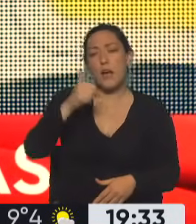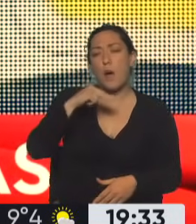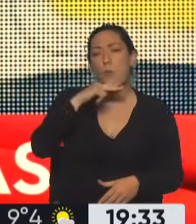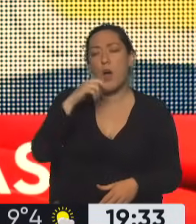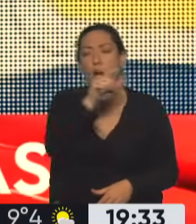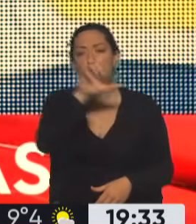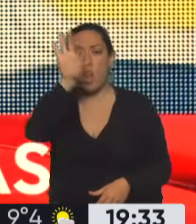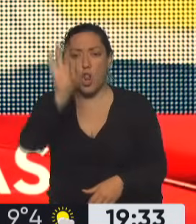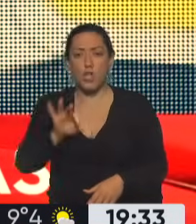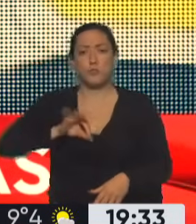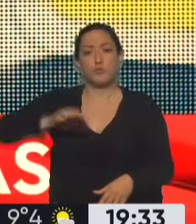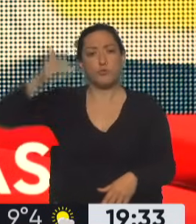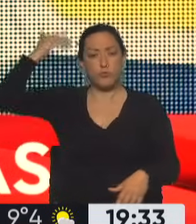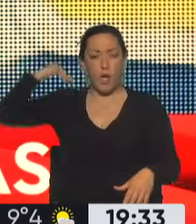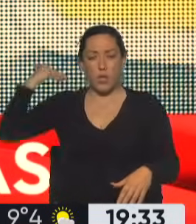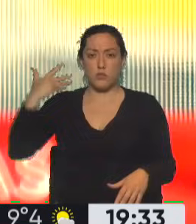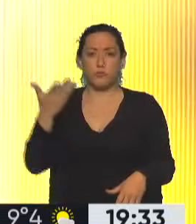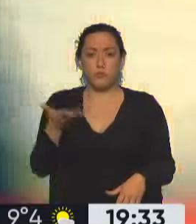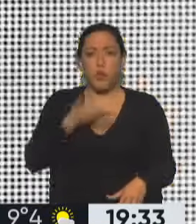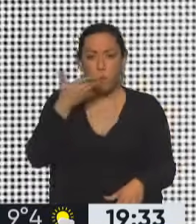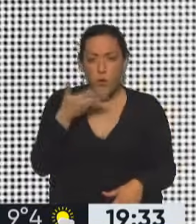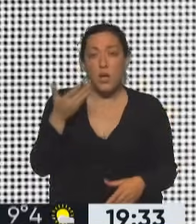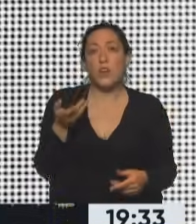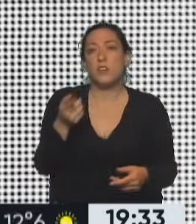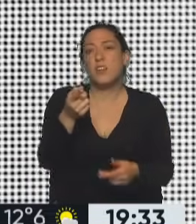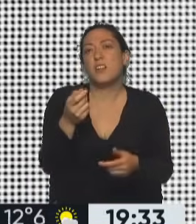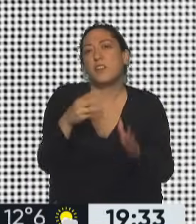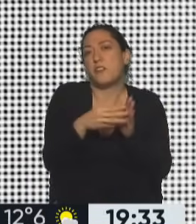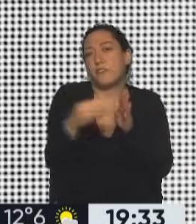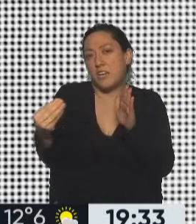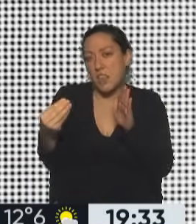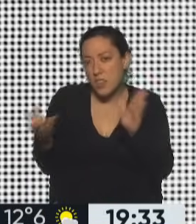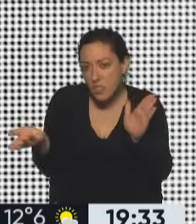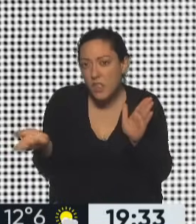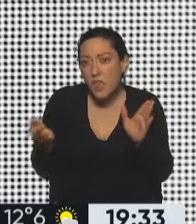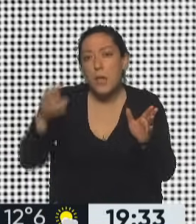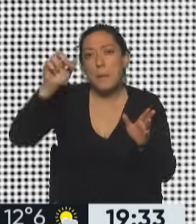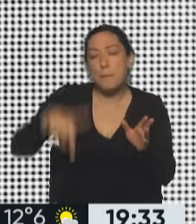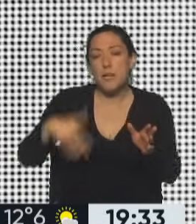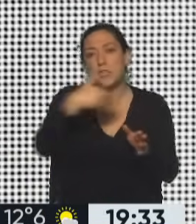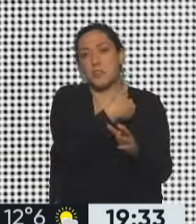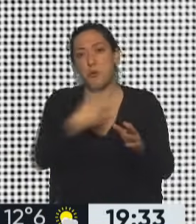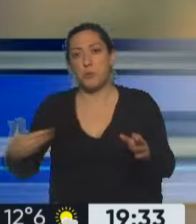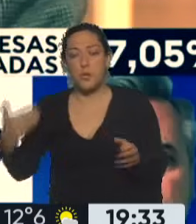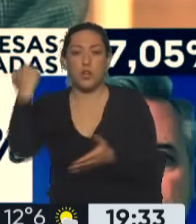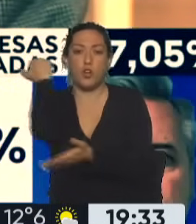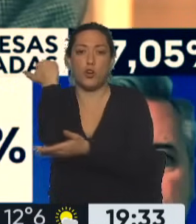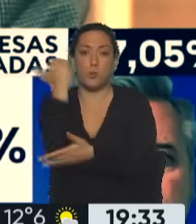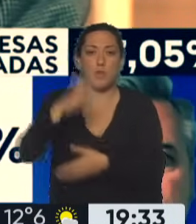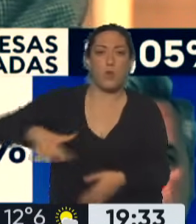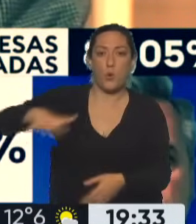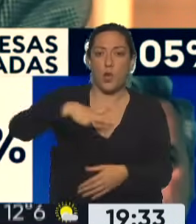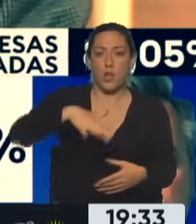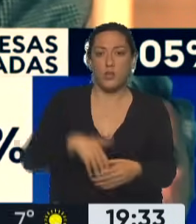hace muchos años. ¿Por qué habla? Porque es un referente de la política y de la economía local. A mí